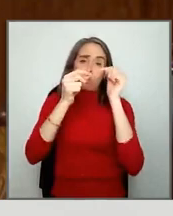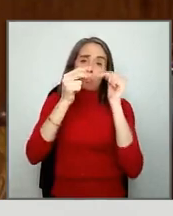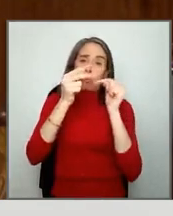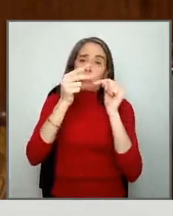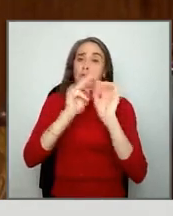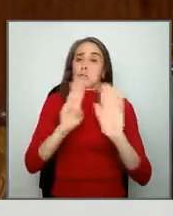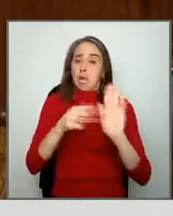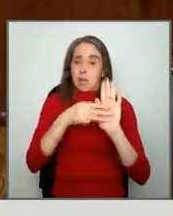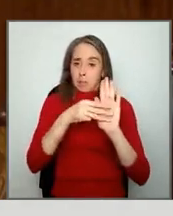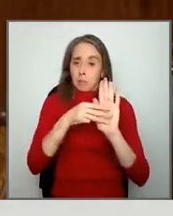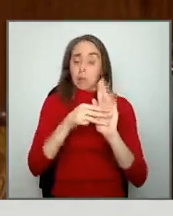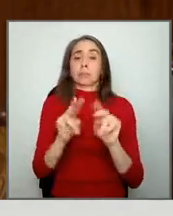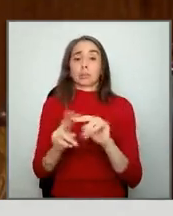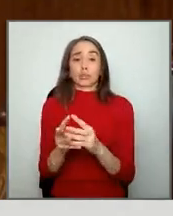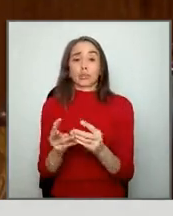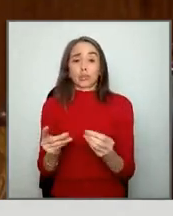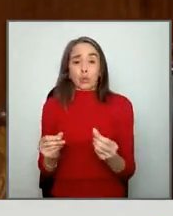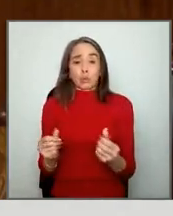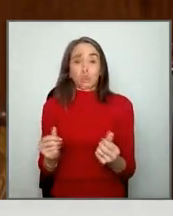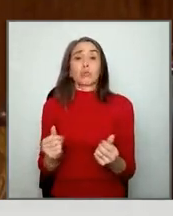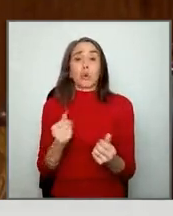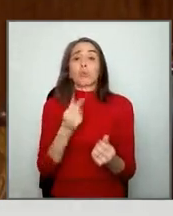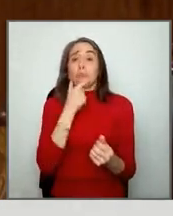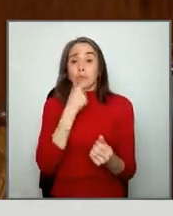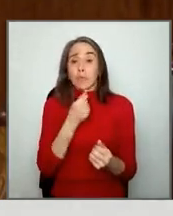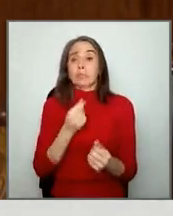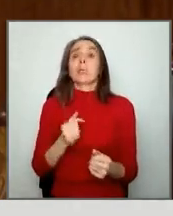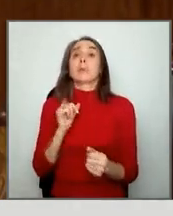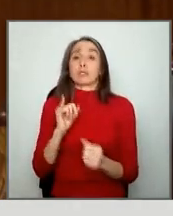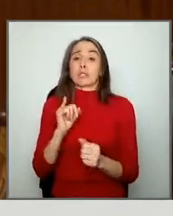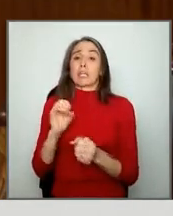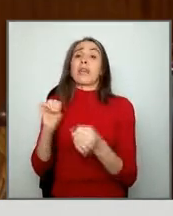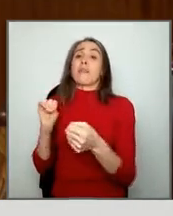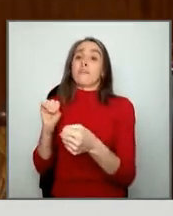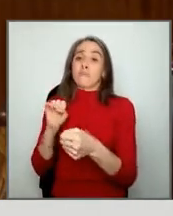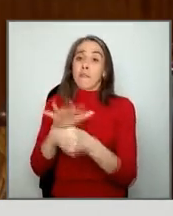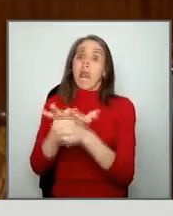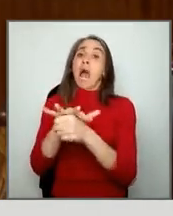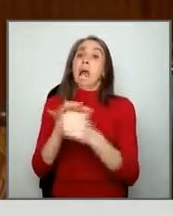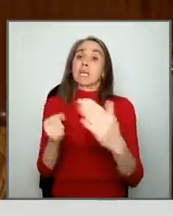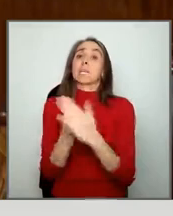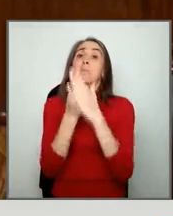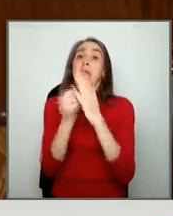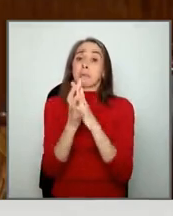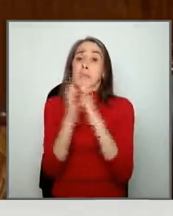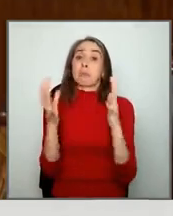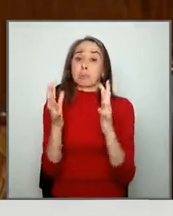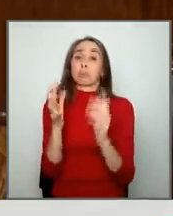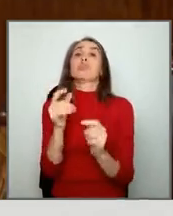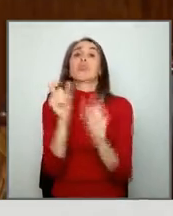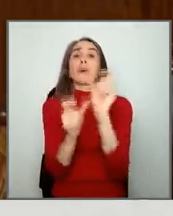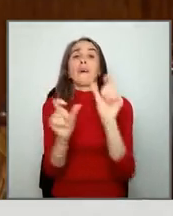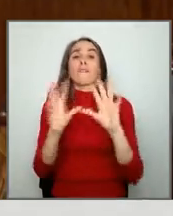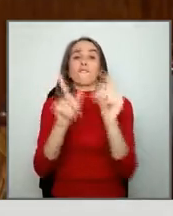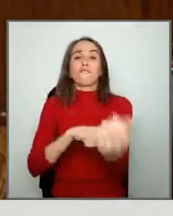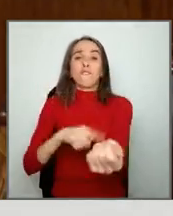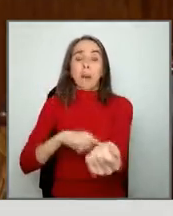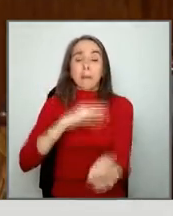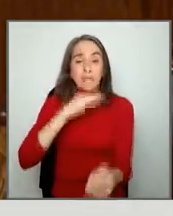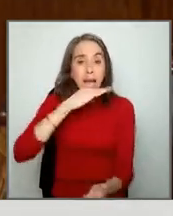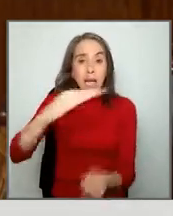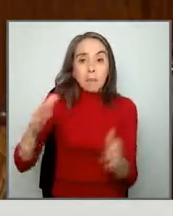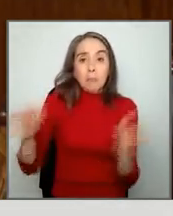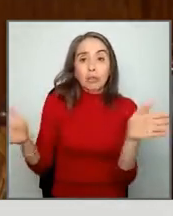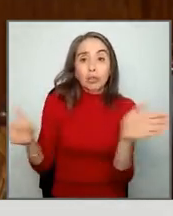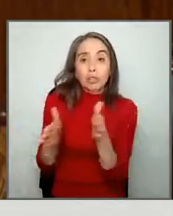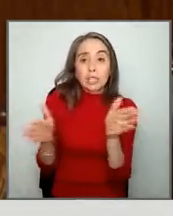simples que pueden causar un impacto importante sobre todo en la agricultura familiar campesina en soluciones que están al alcance de la